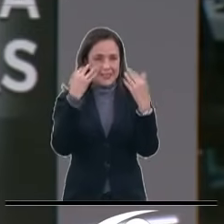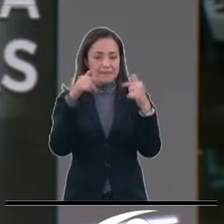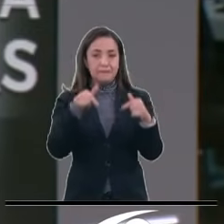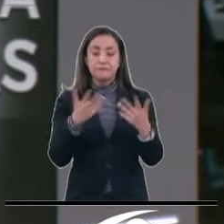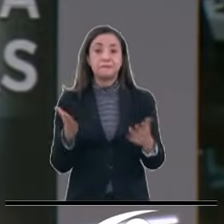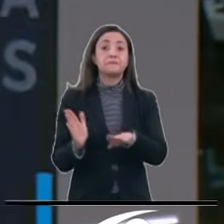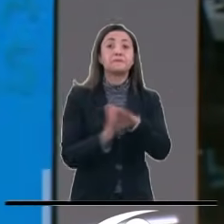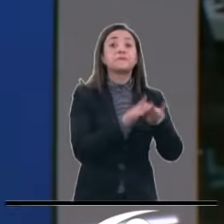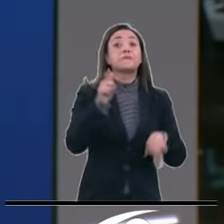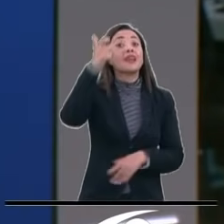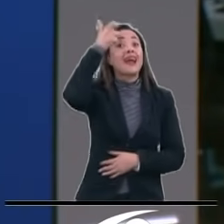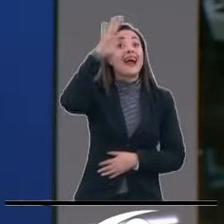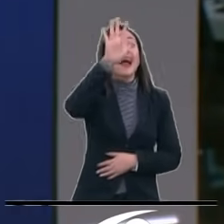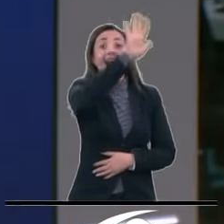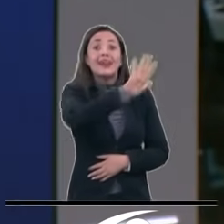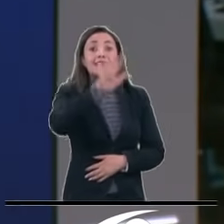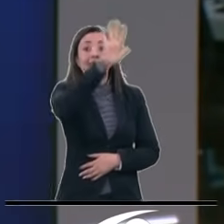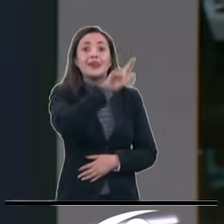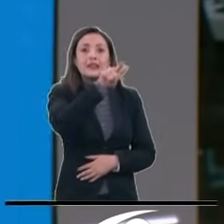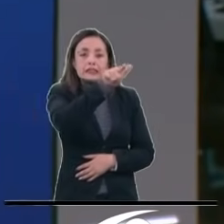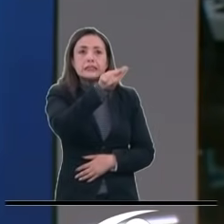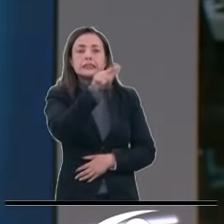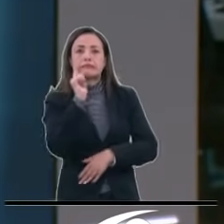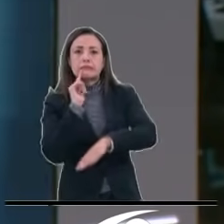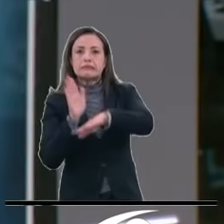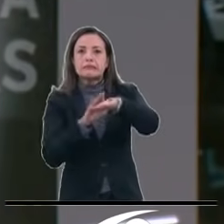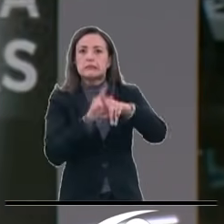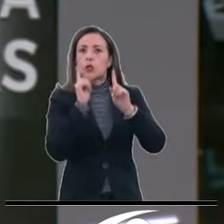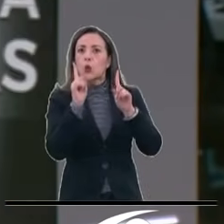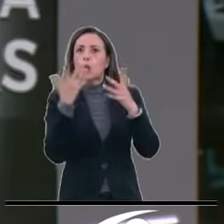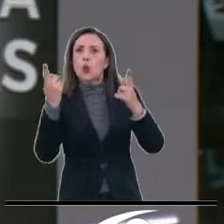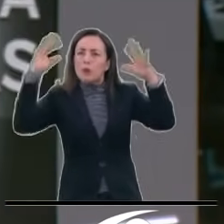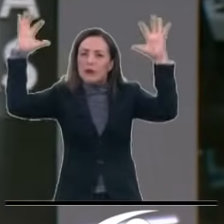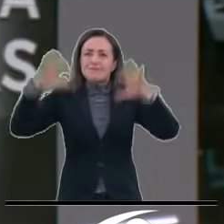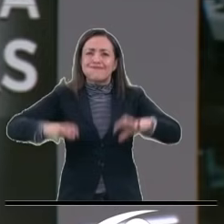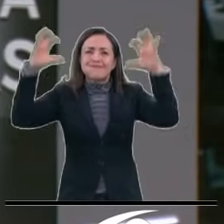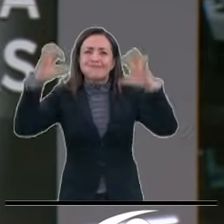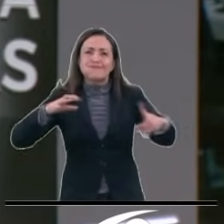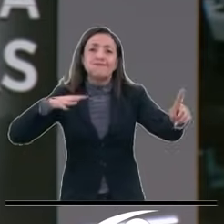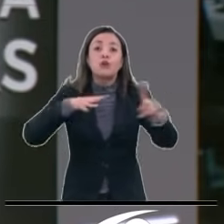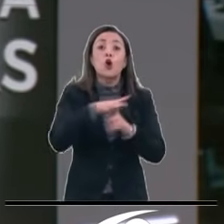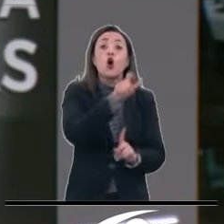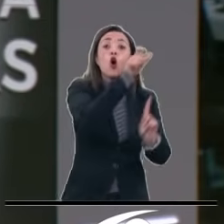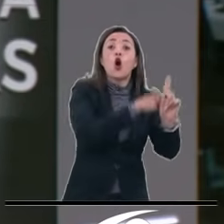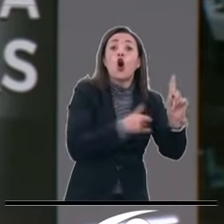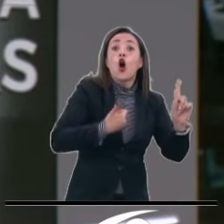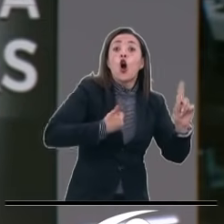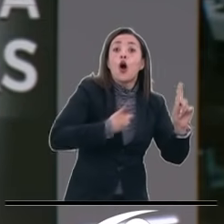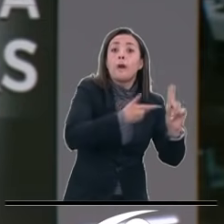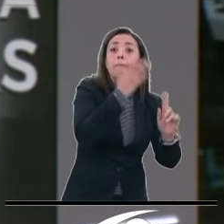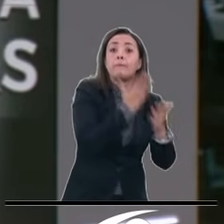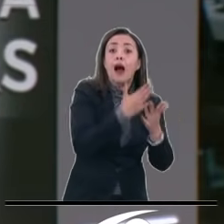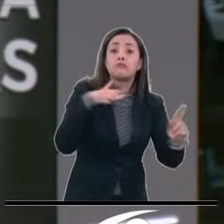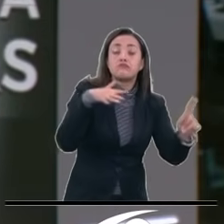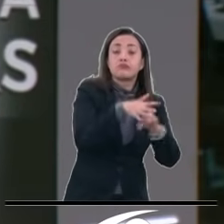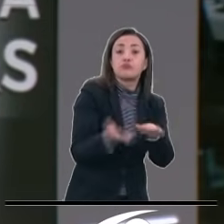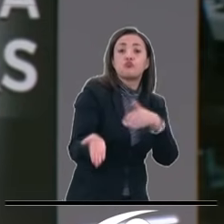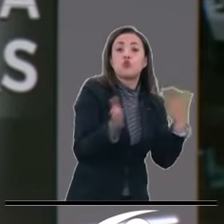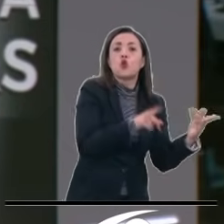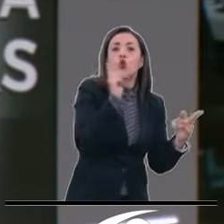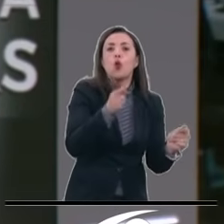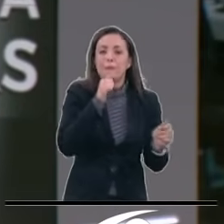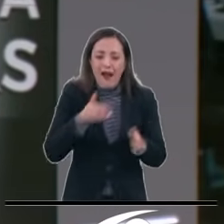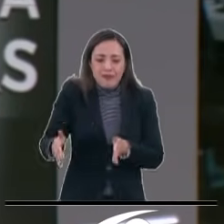En Cartagena hay alerta ante las fuertes lluvias registradas en las últimas horas. Un joven murió tras ser arrastrado por la corriente de un canal que se